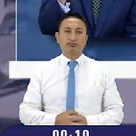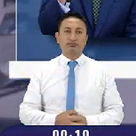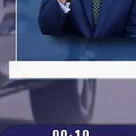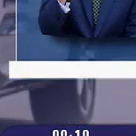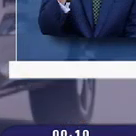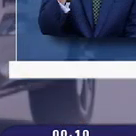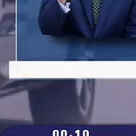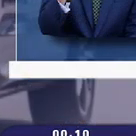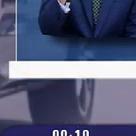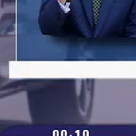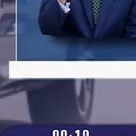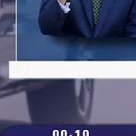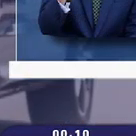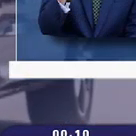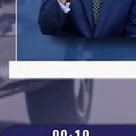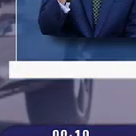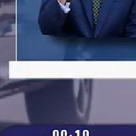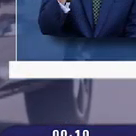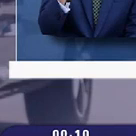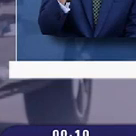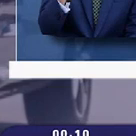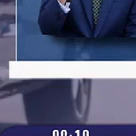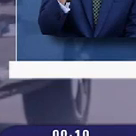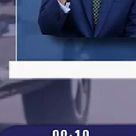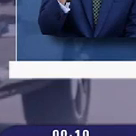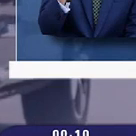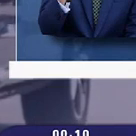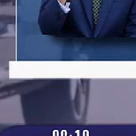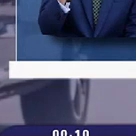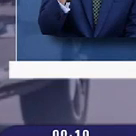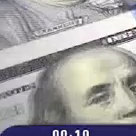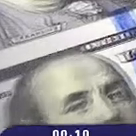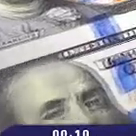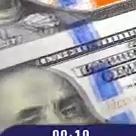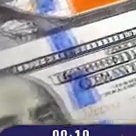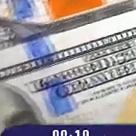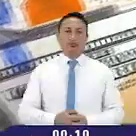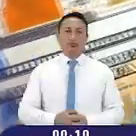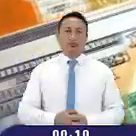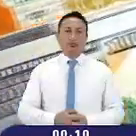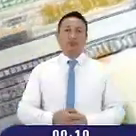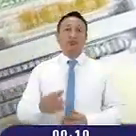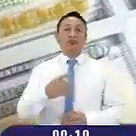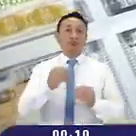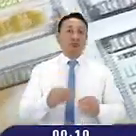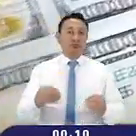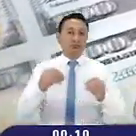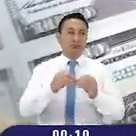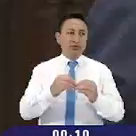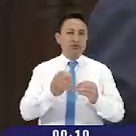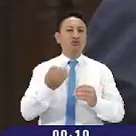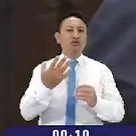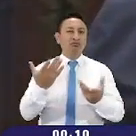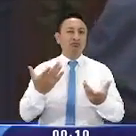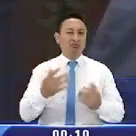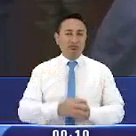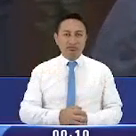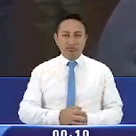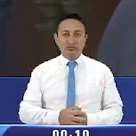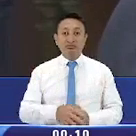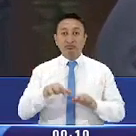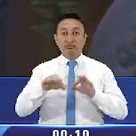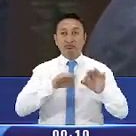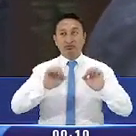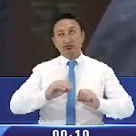estabilización de precios para las fluctuaciones de los precios del petróleo Aunque el incremento Exacto aún no sea definido Vega Indicó que